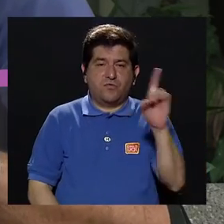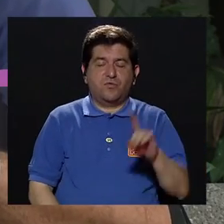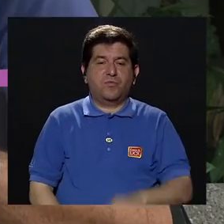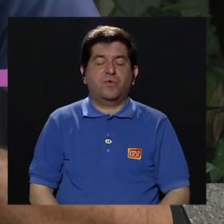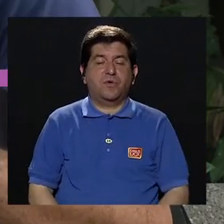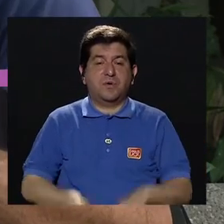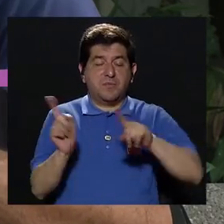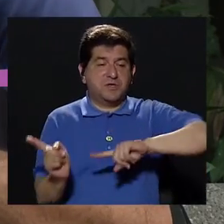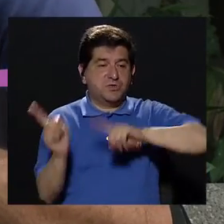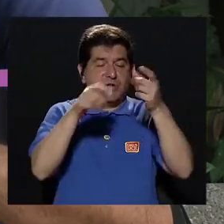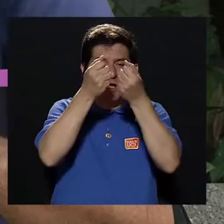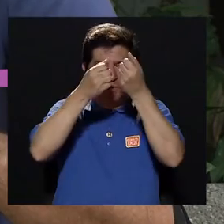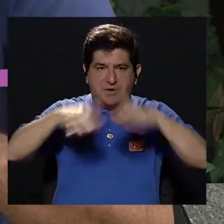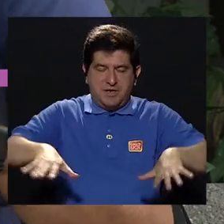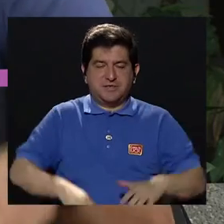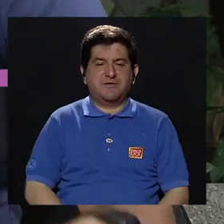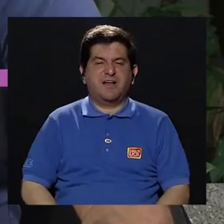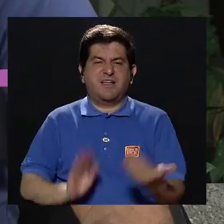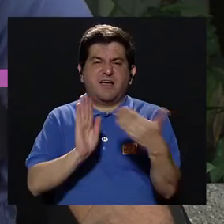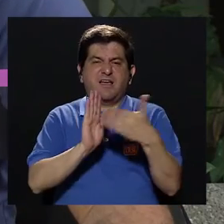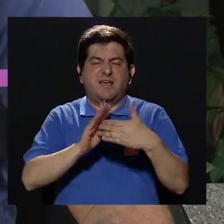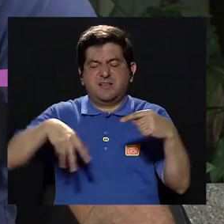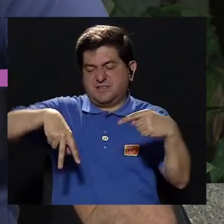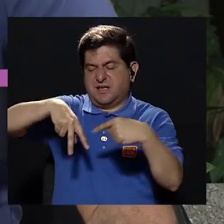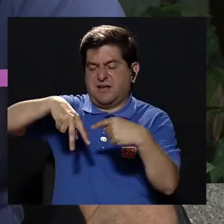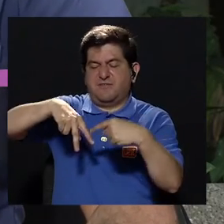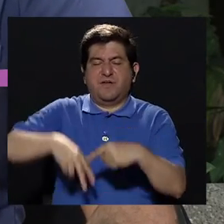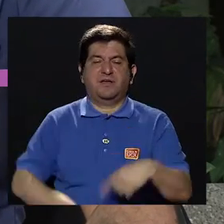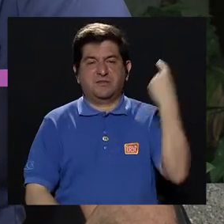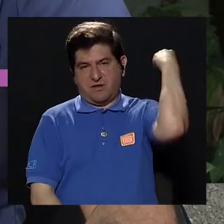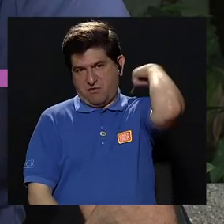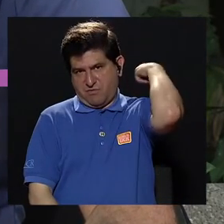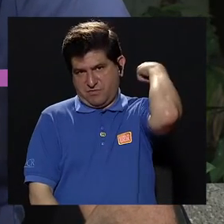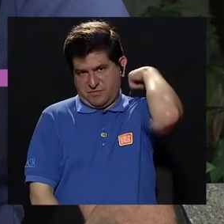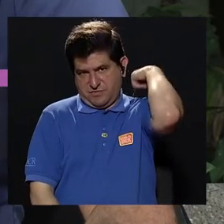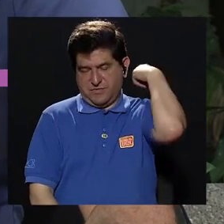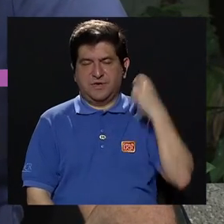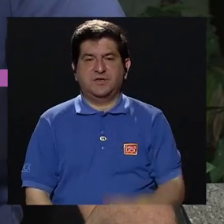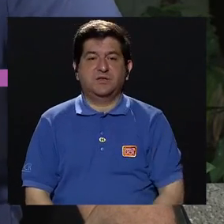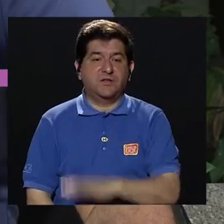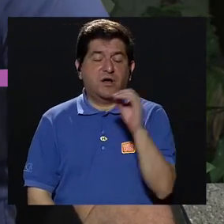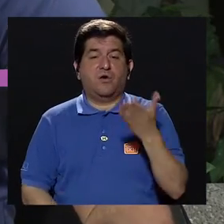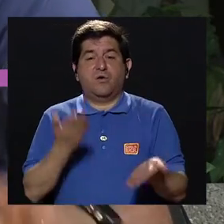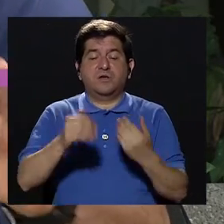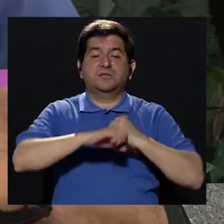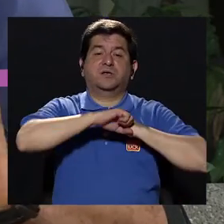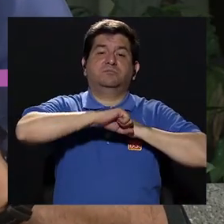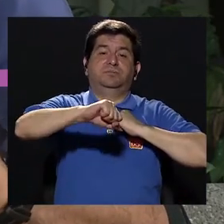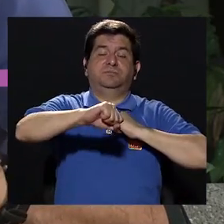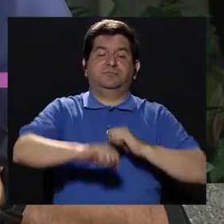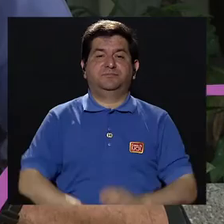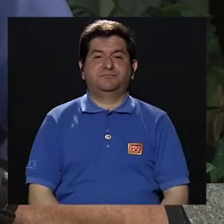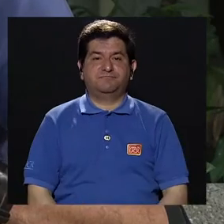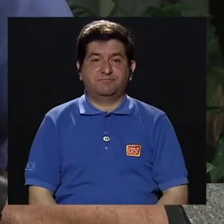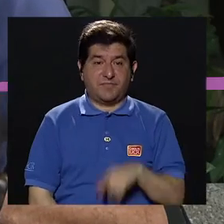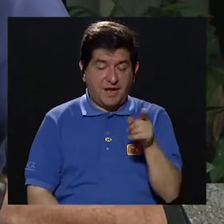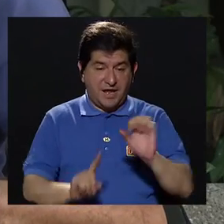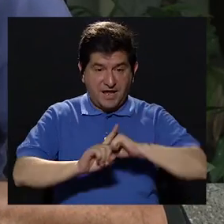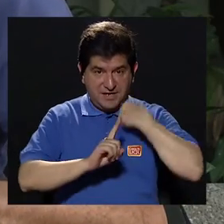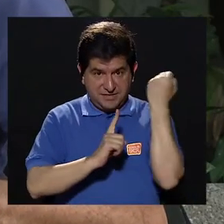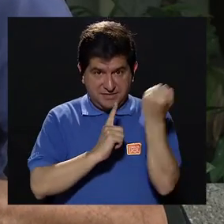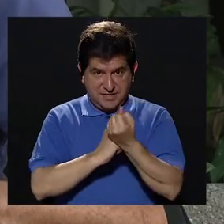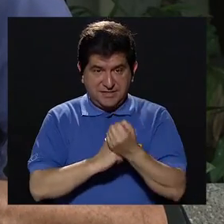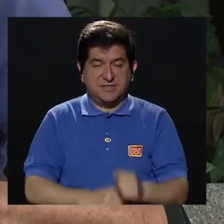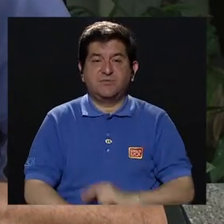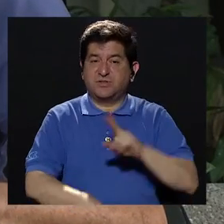va a la sabana, hace una mejenga y se daña la rodilla, se lesiona la espalda o se infarta, porque eso es muy,